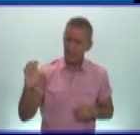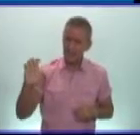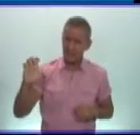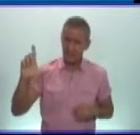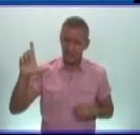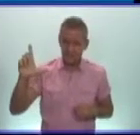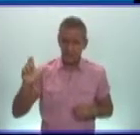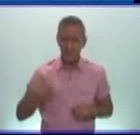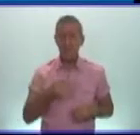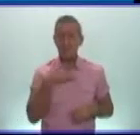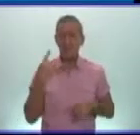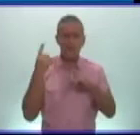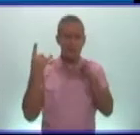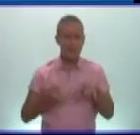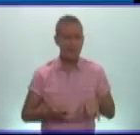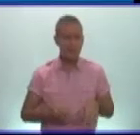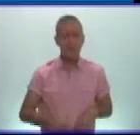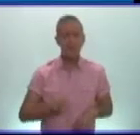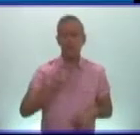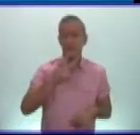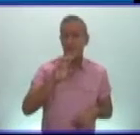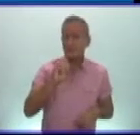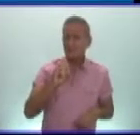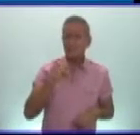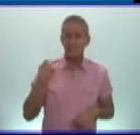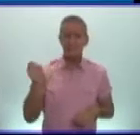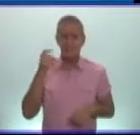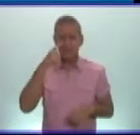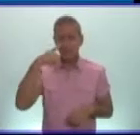Jobal el 30 de junio del año